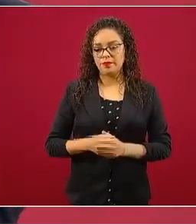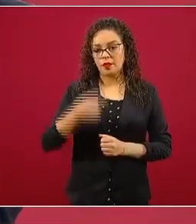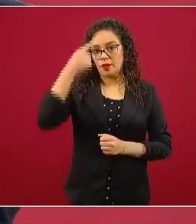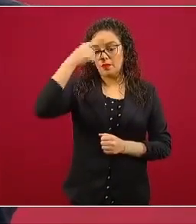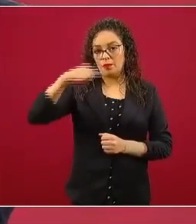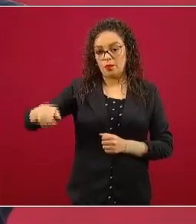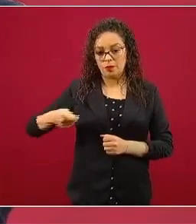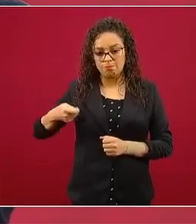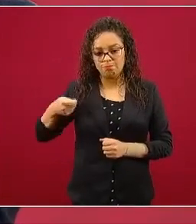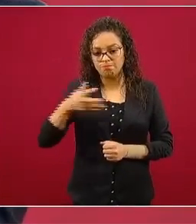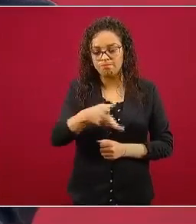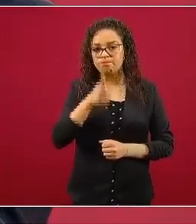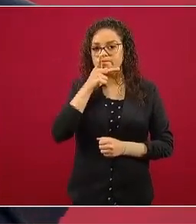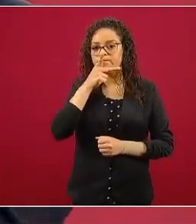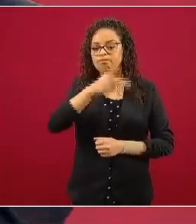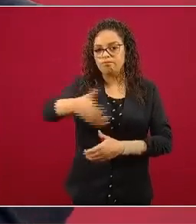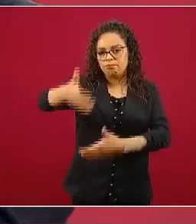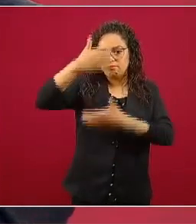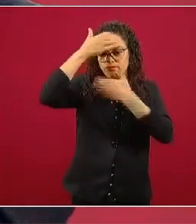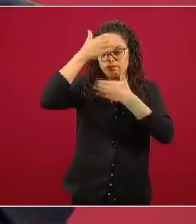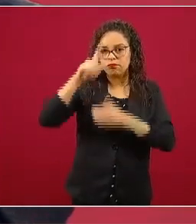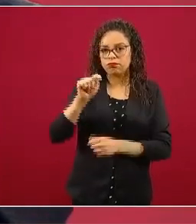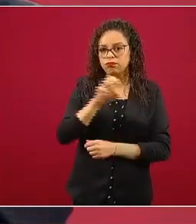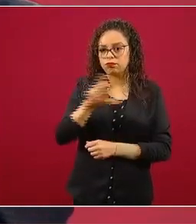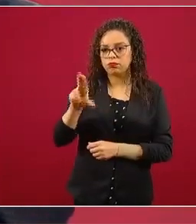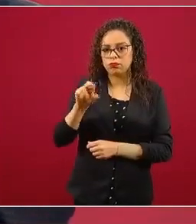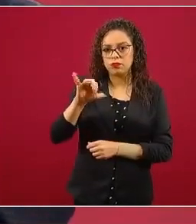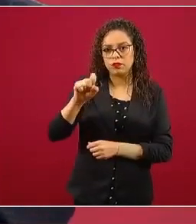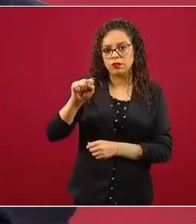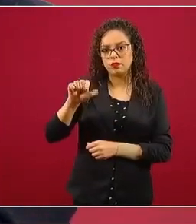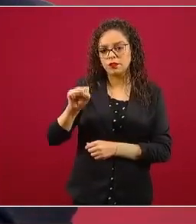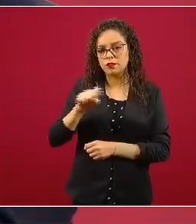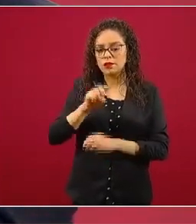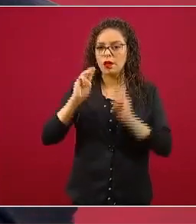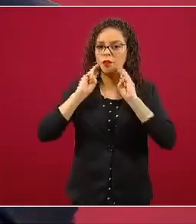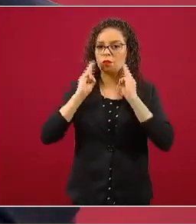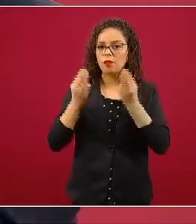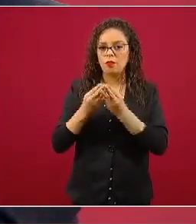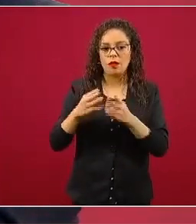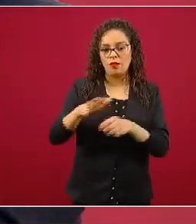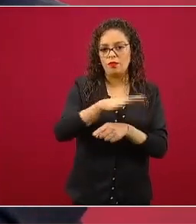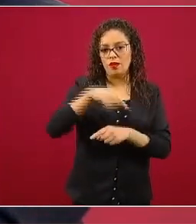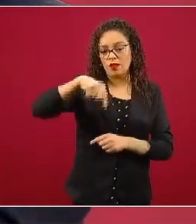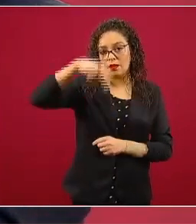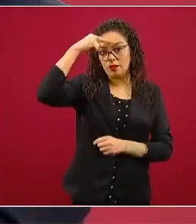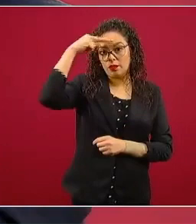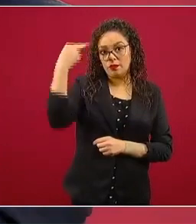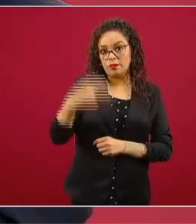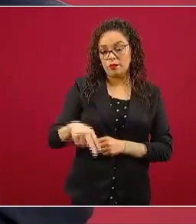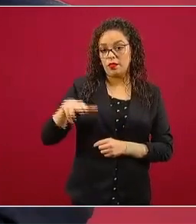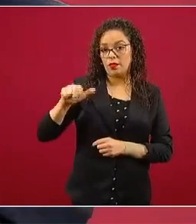terroristas a los delincuentes del narcotráfico en México.